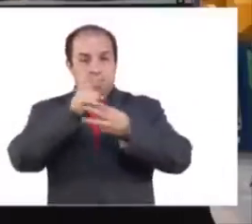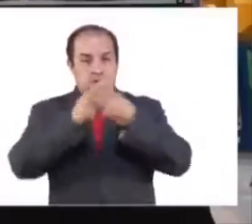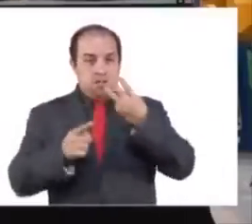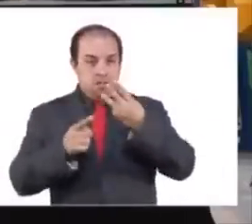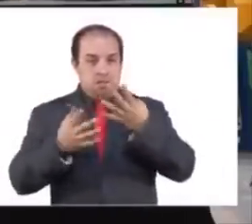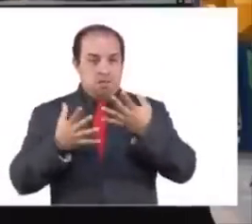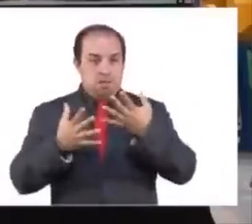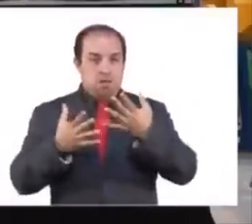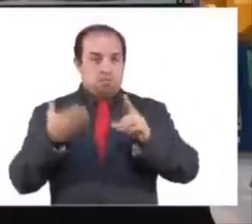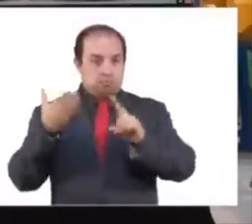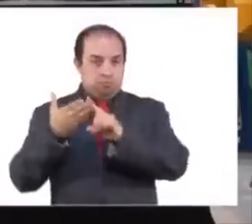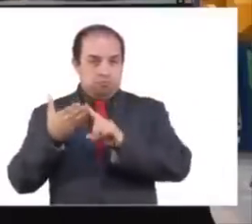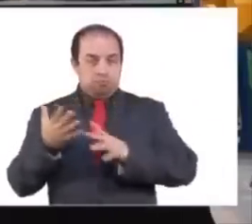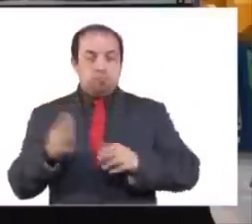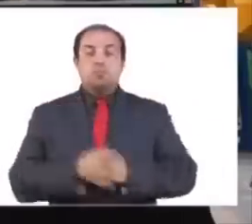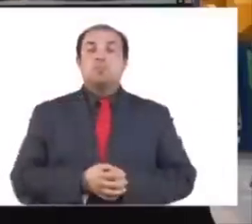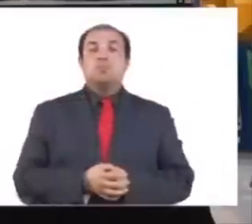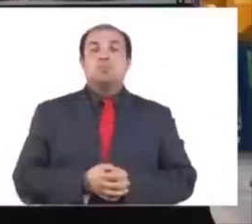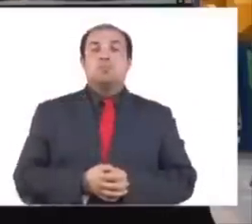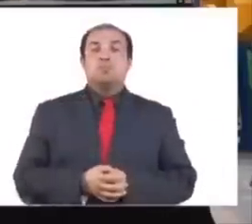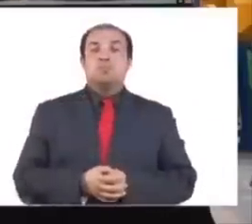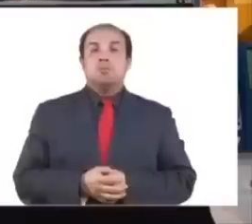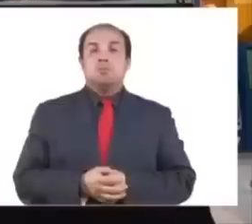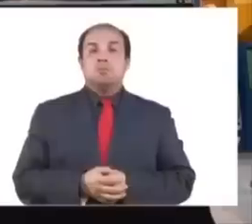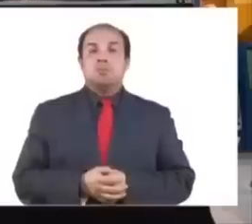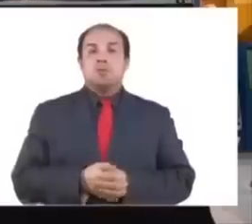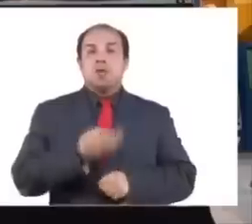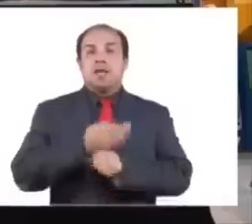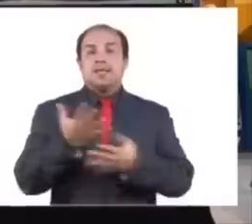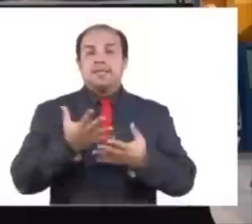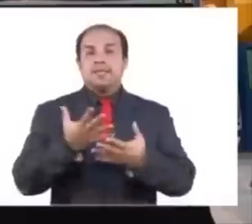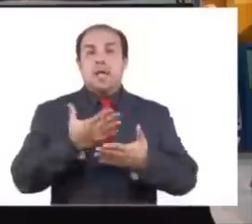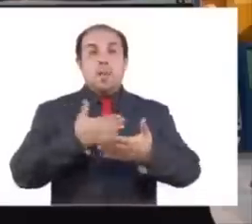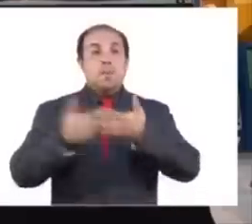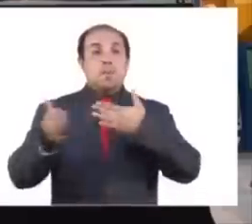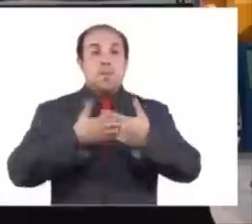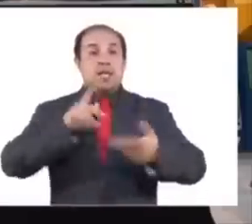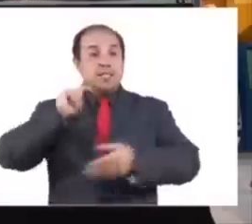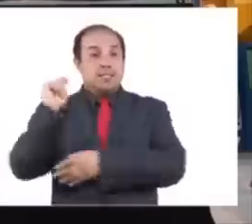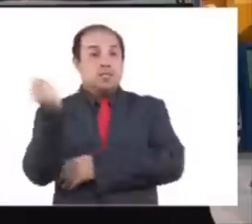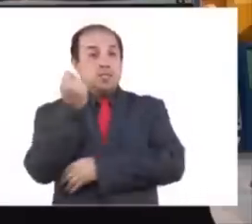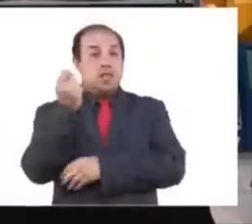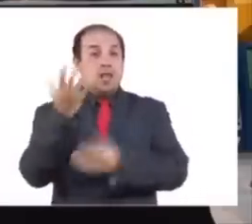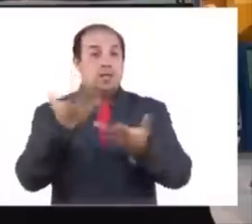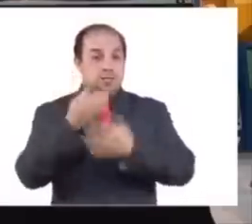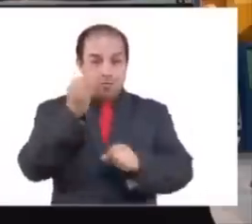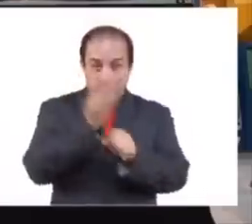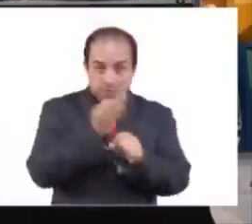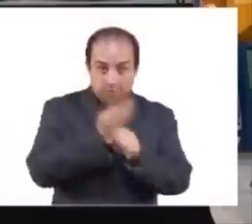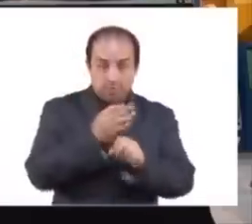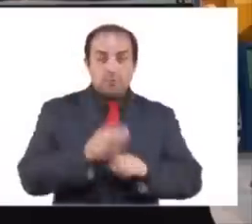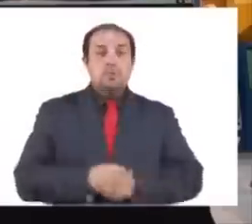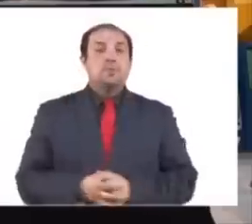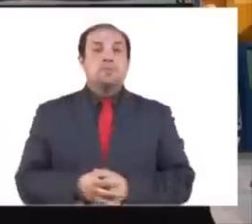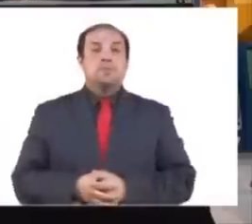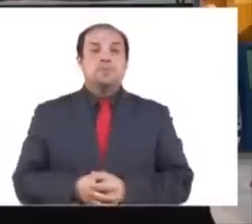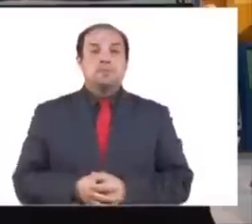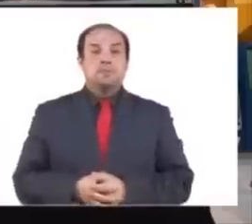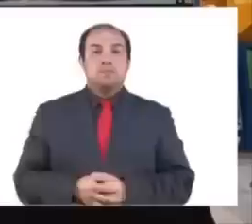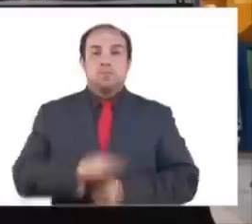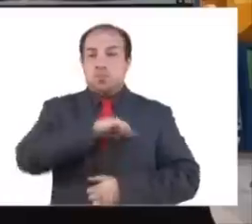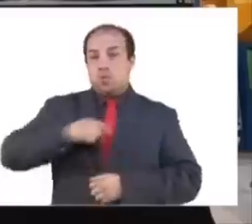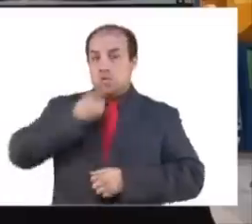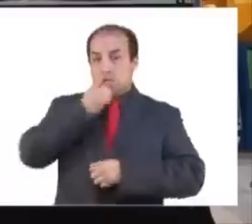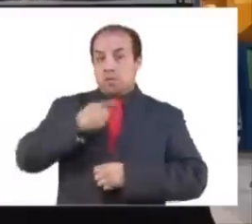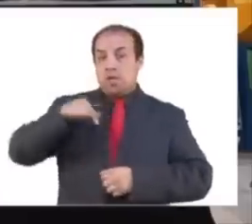es una pequeña revolución tecnológica que estamos haciendo, y como decimos nosotros, en